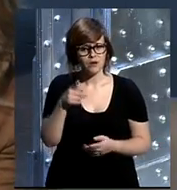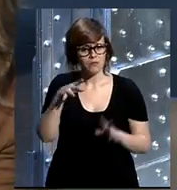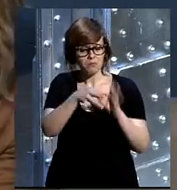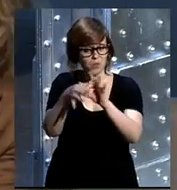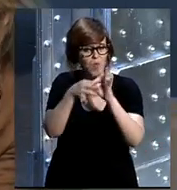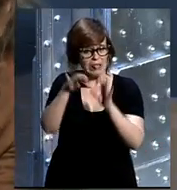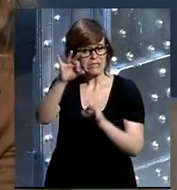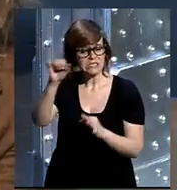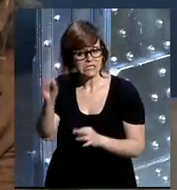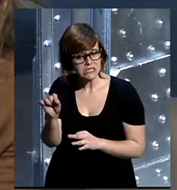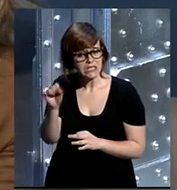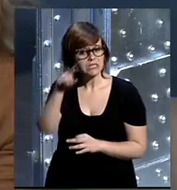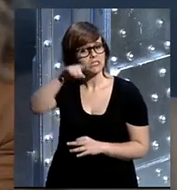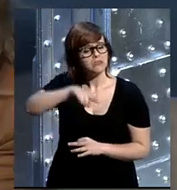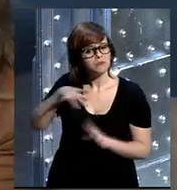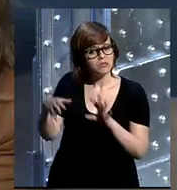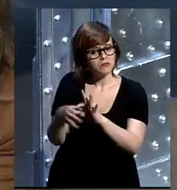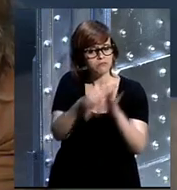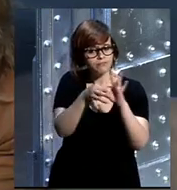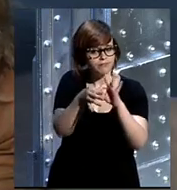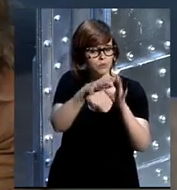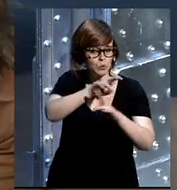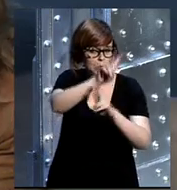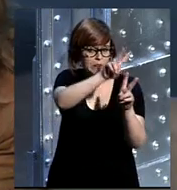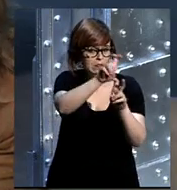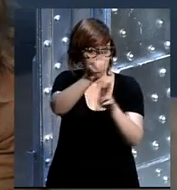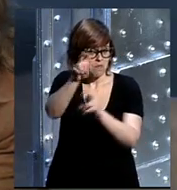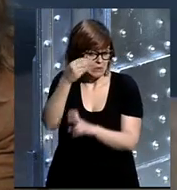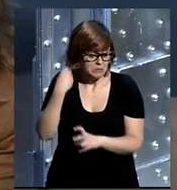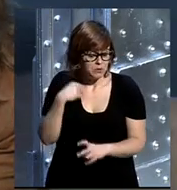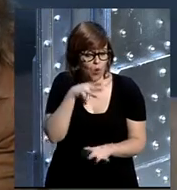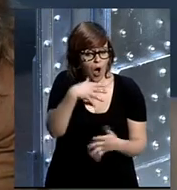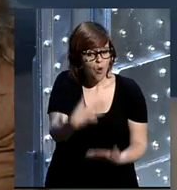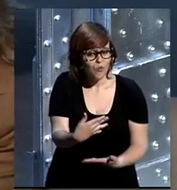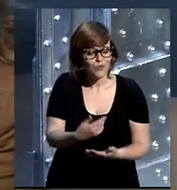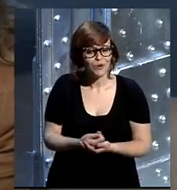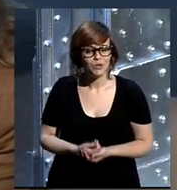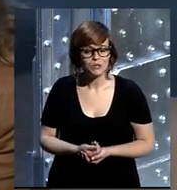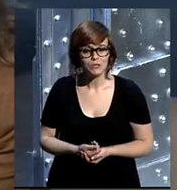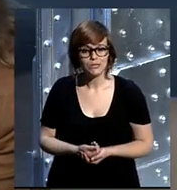parte está vinculada a algunos de los temas que estamos tratando ahora.